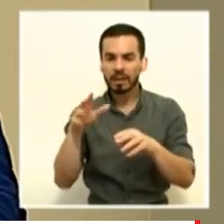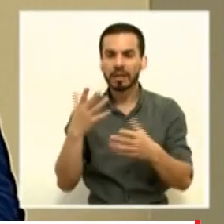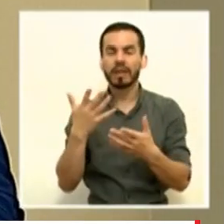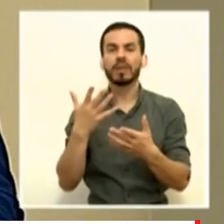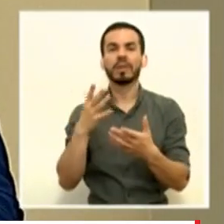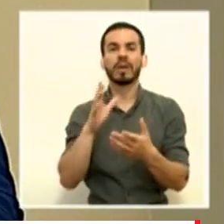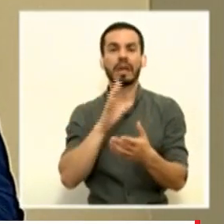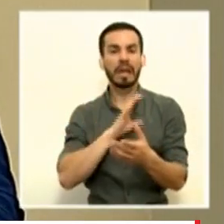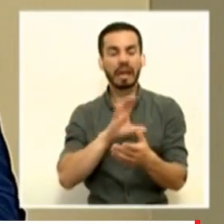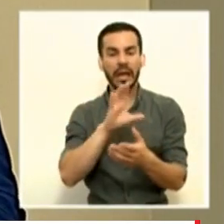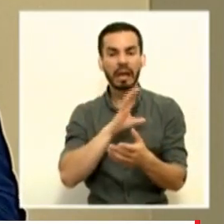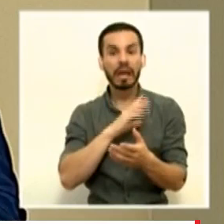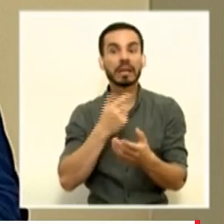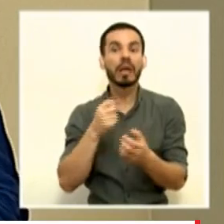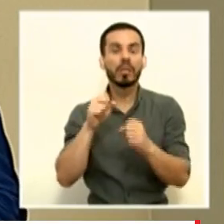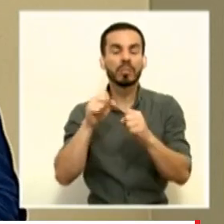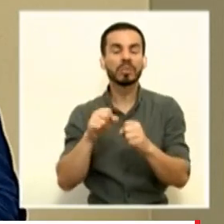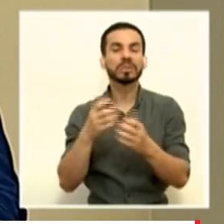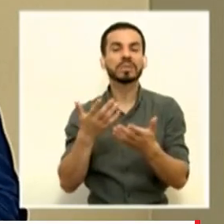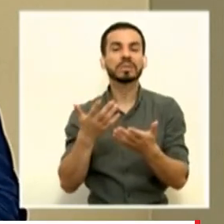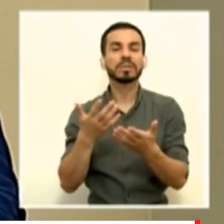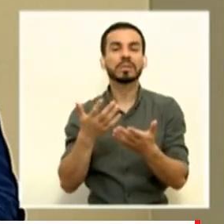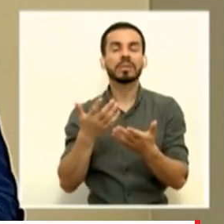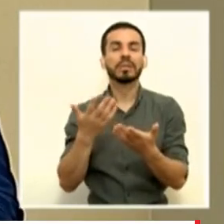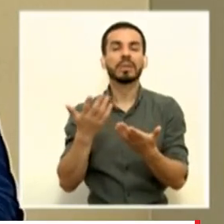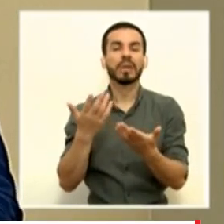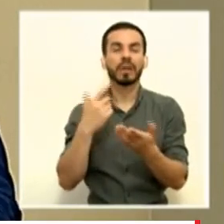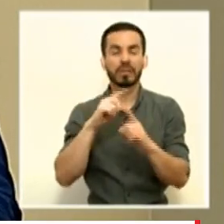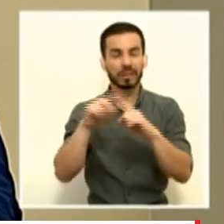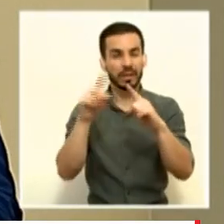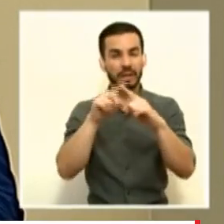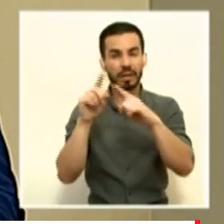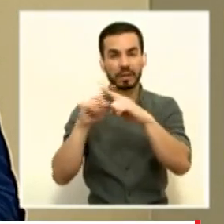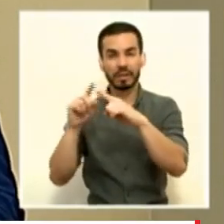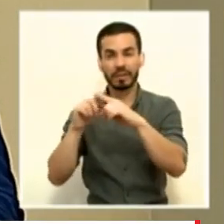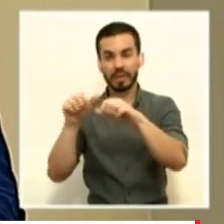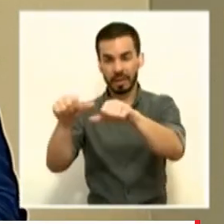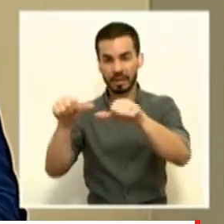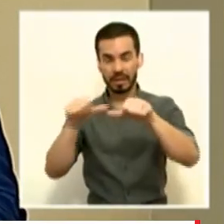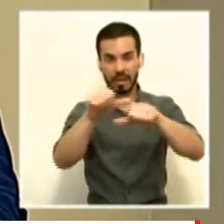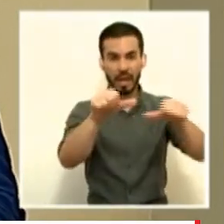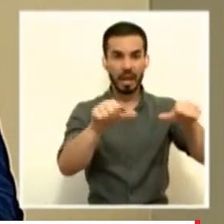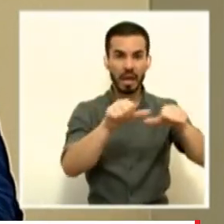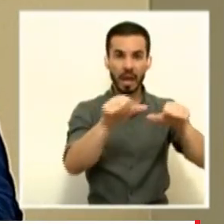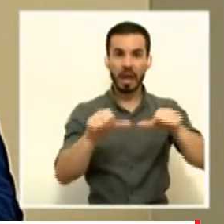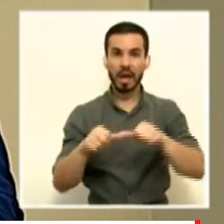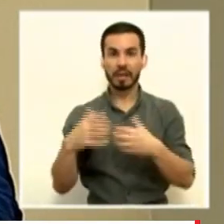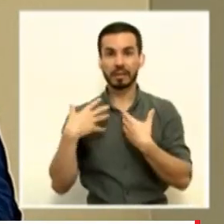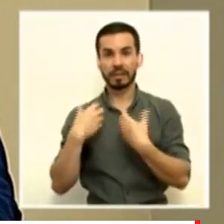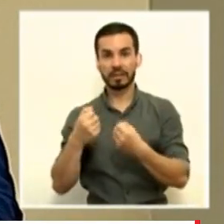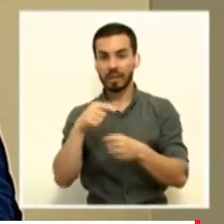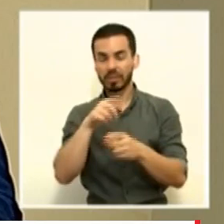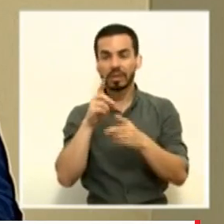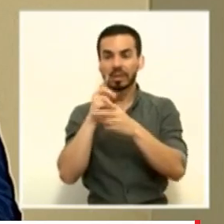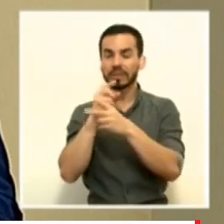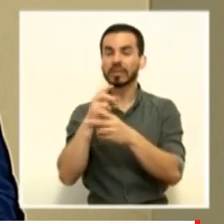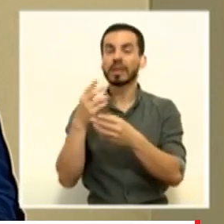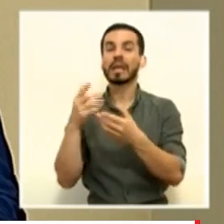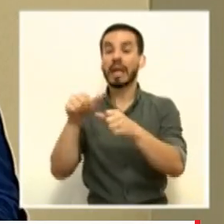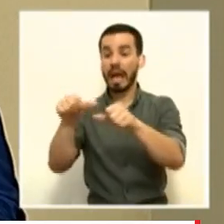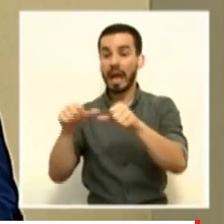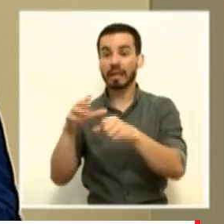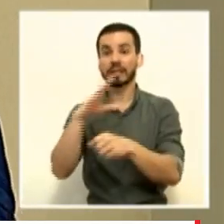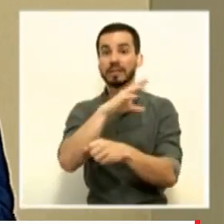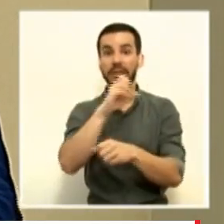cualitativa siempre que es posible con las diferentes áreas de salud, las áreas rectoras de salud y las áreas de la